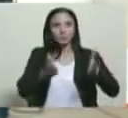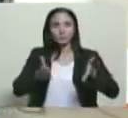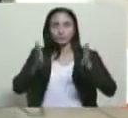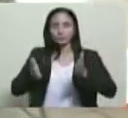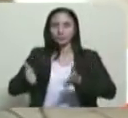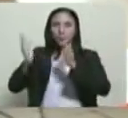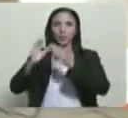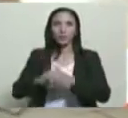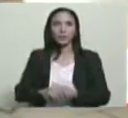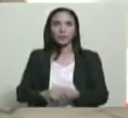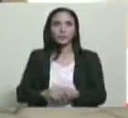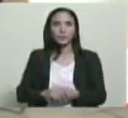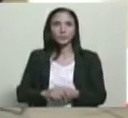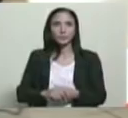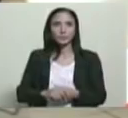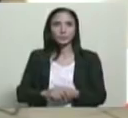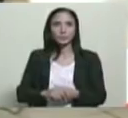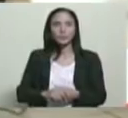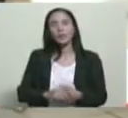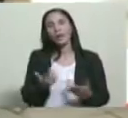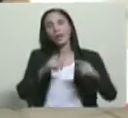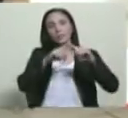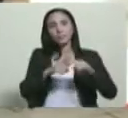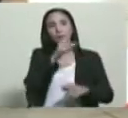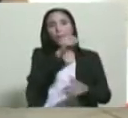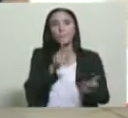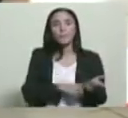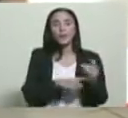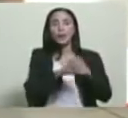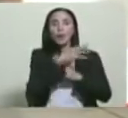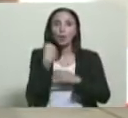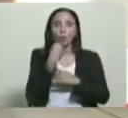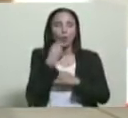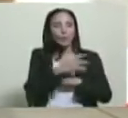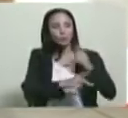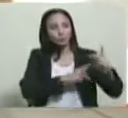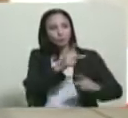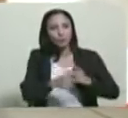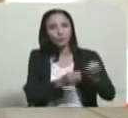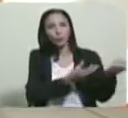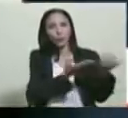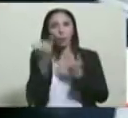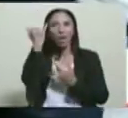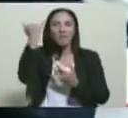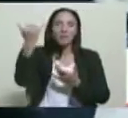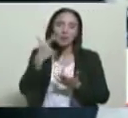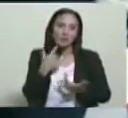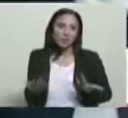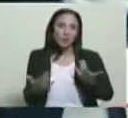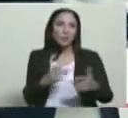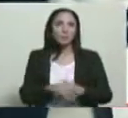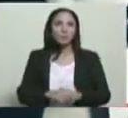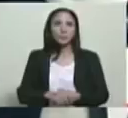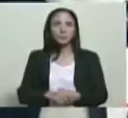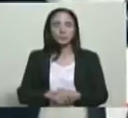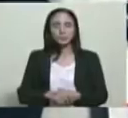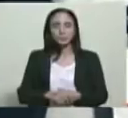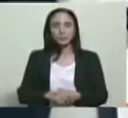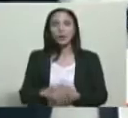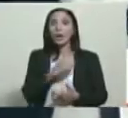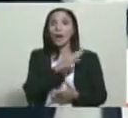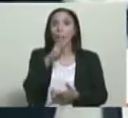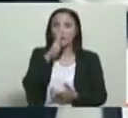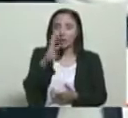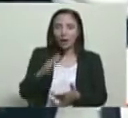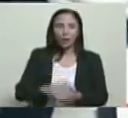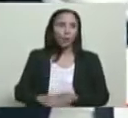para atender, presidente, a más de 1000 jóvenes productores y productoras que tengan algún emprendimiento productivo con la Banca del Tesoro,